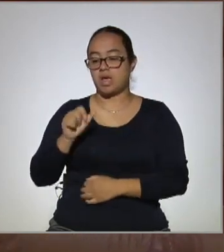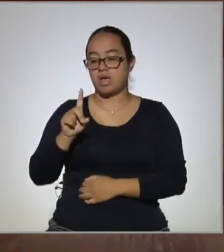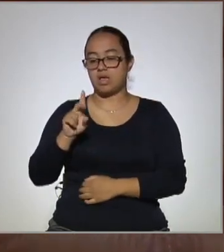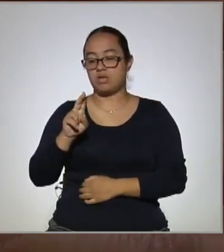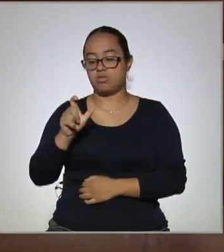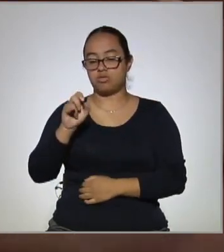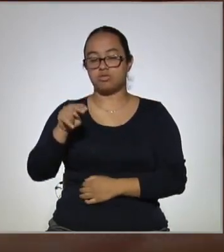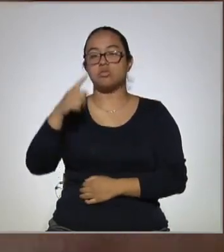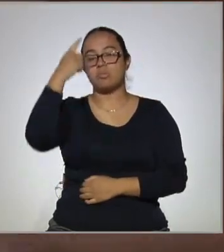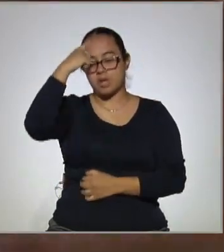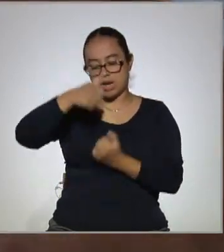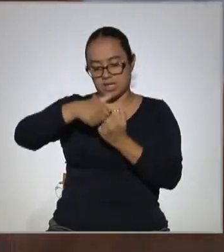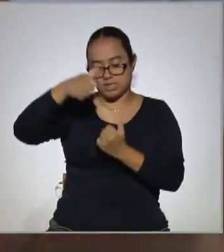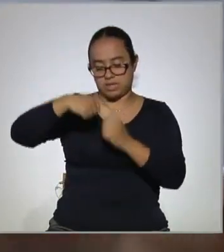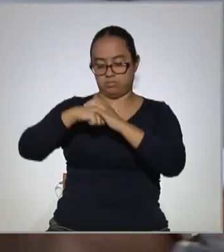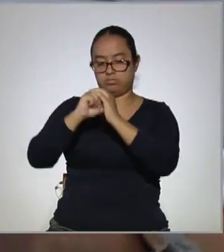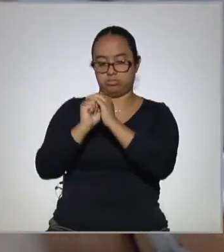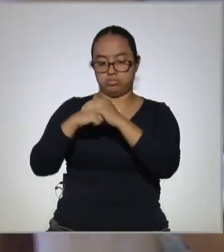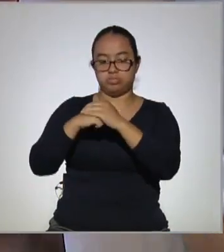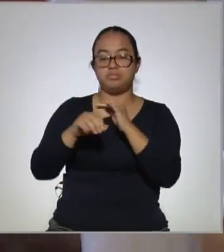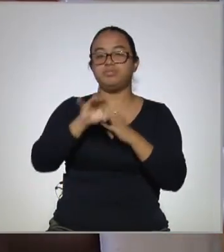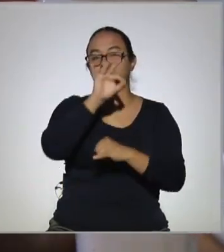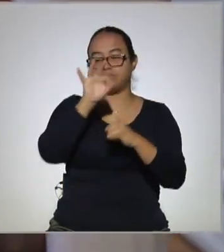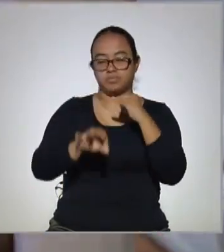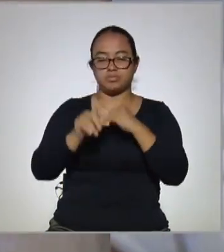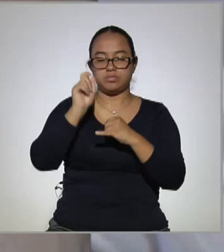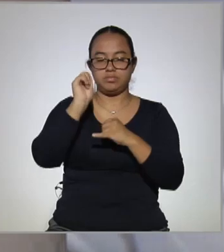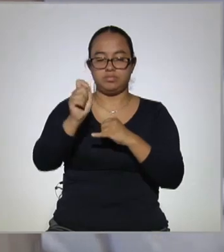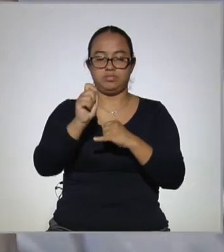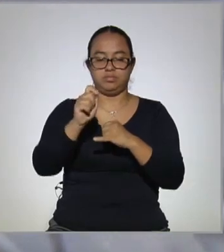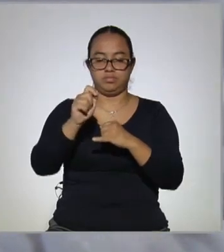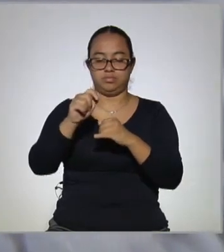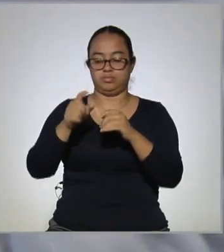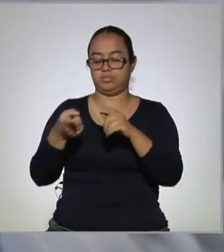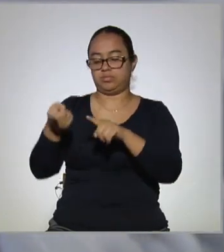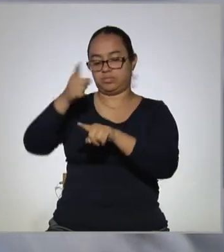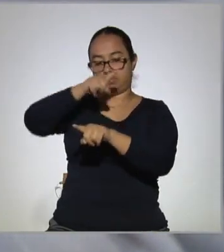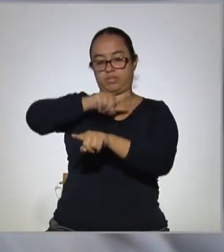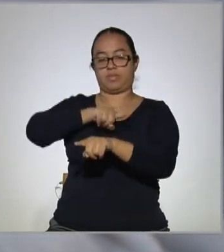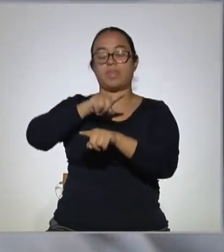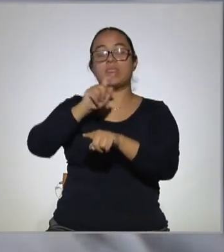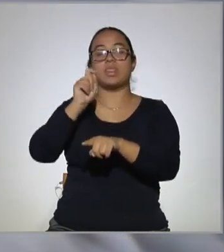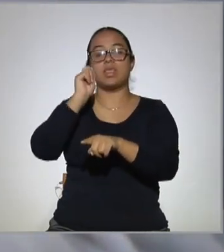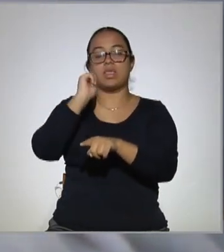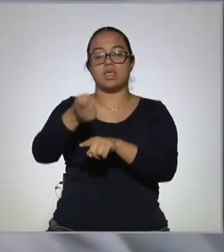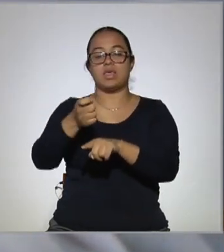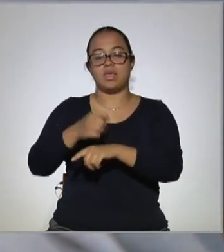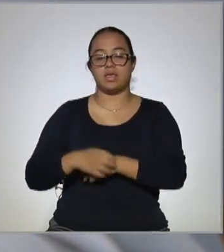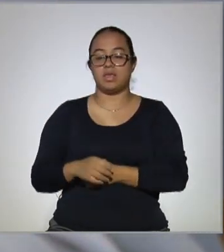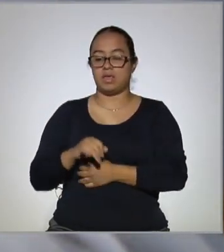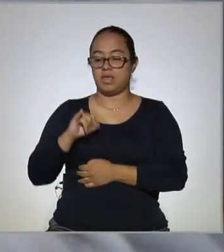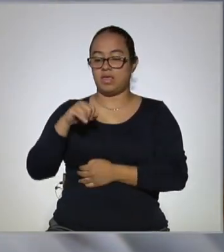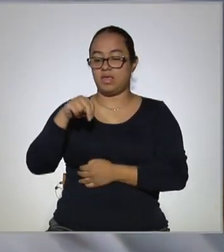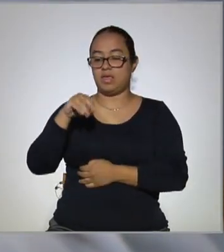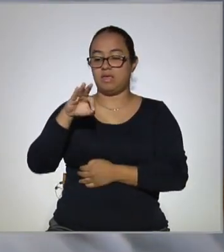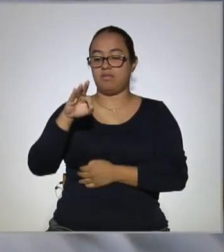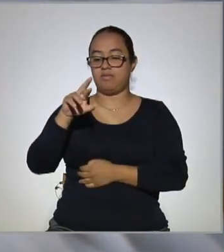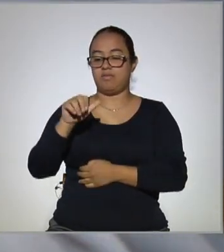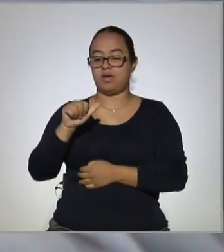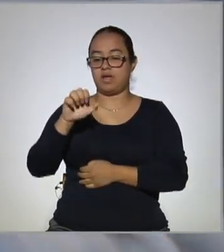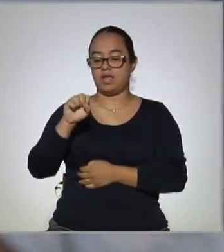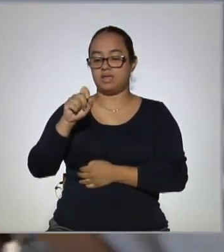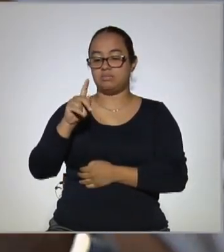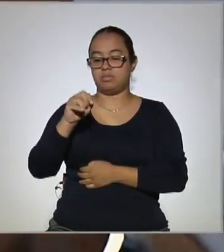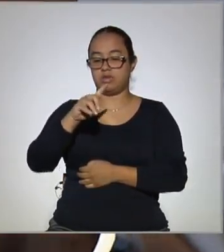brazo. Y por último, esta es la parte posterior del hombro, tenemos estos de acá, que sería el infraespinoso, el